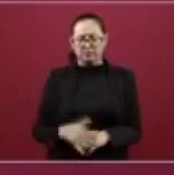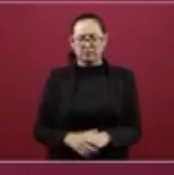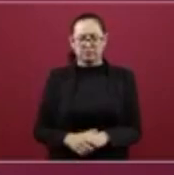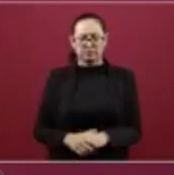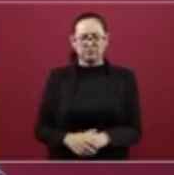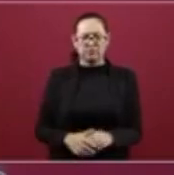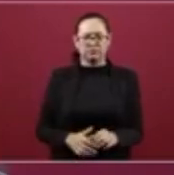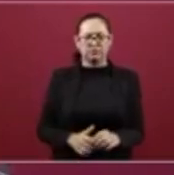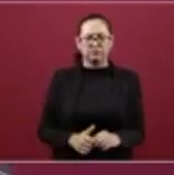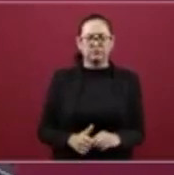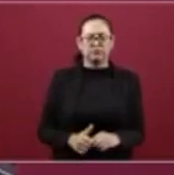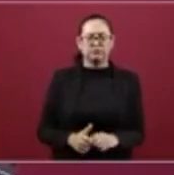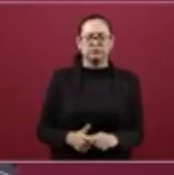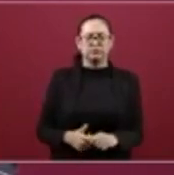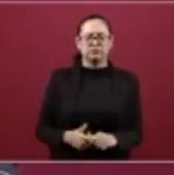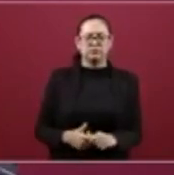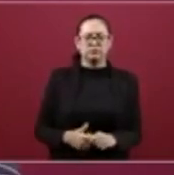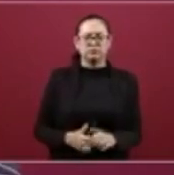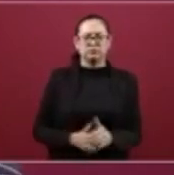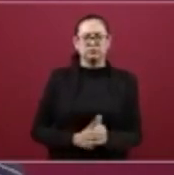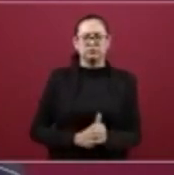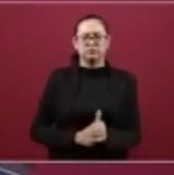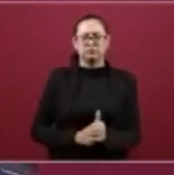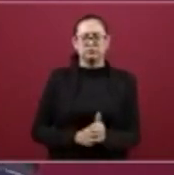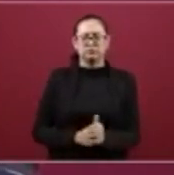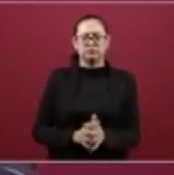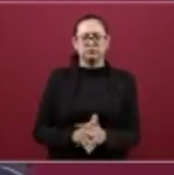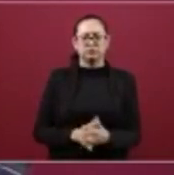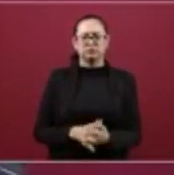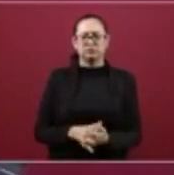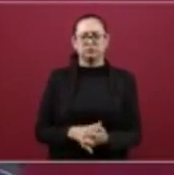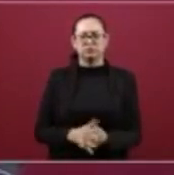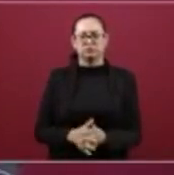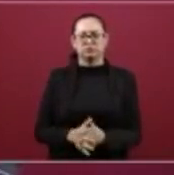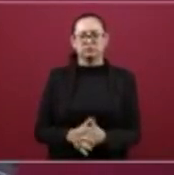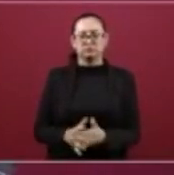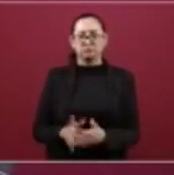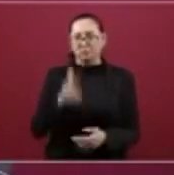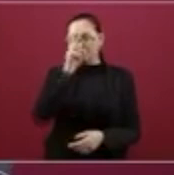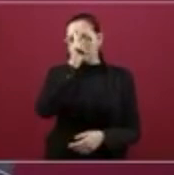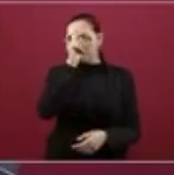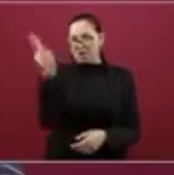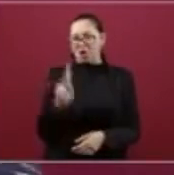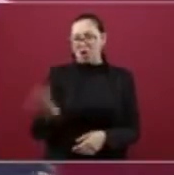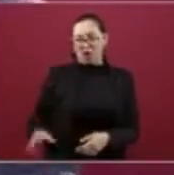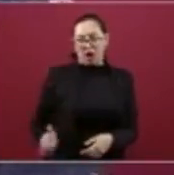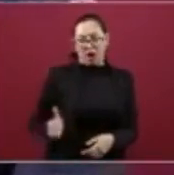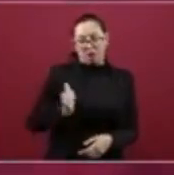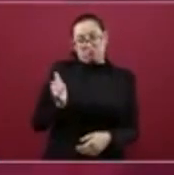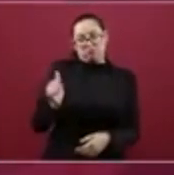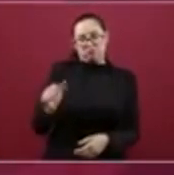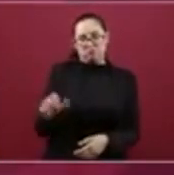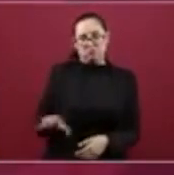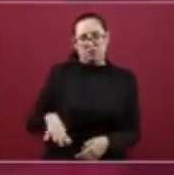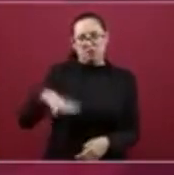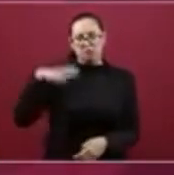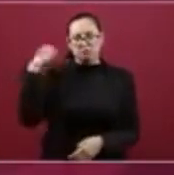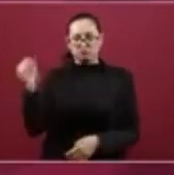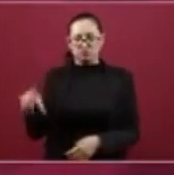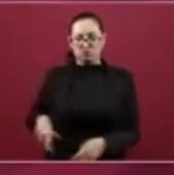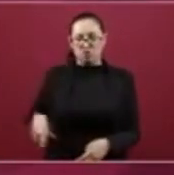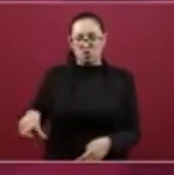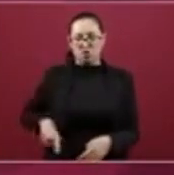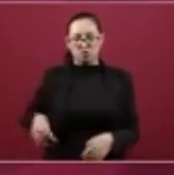a utilizar mucho menos al Estado para cuestionar